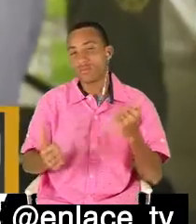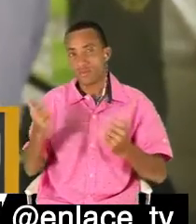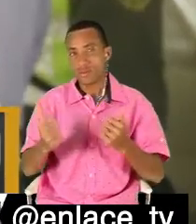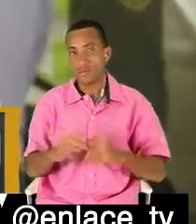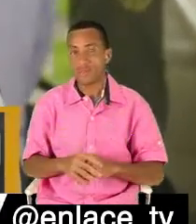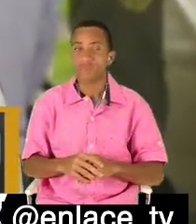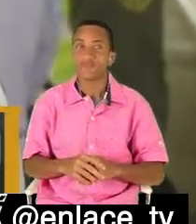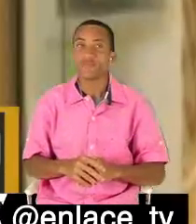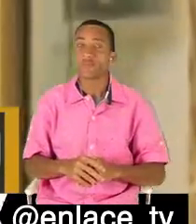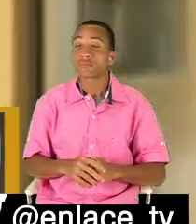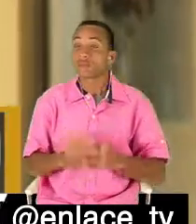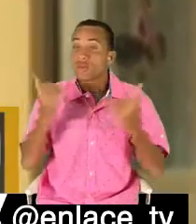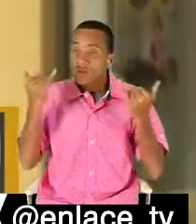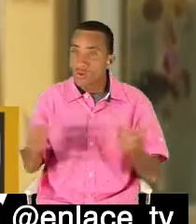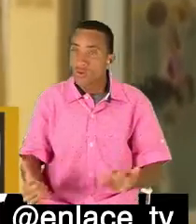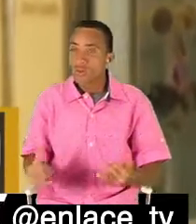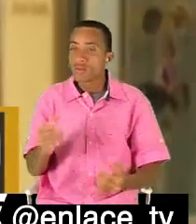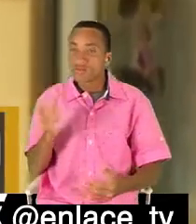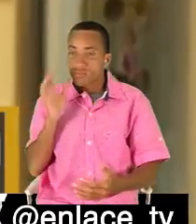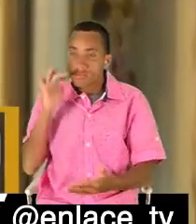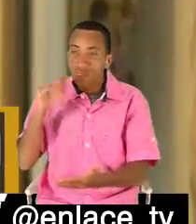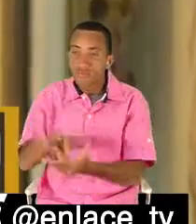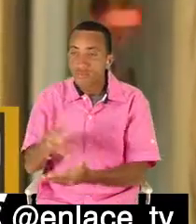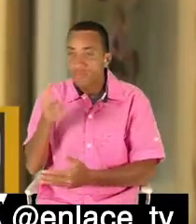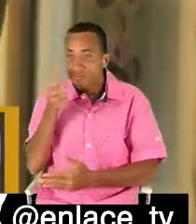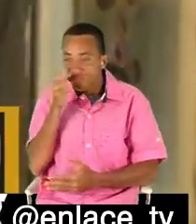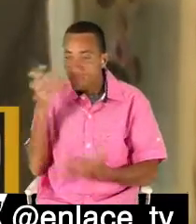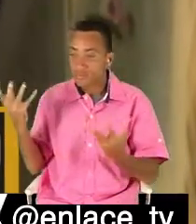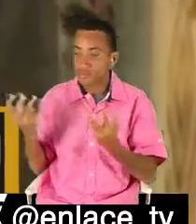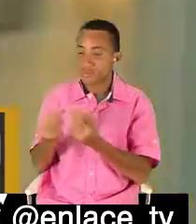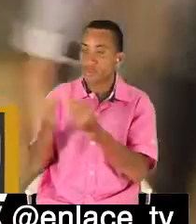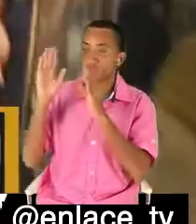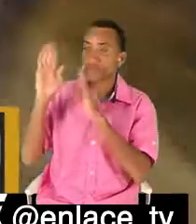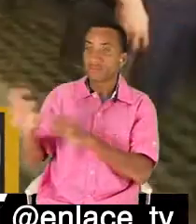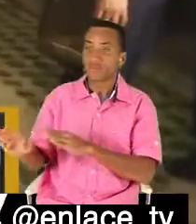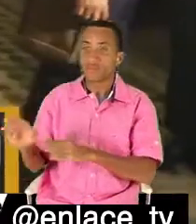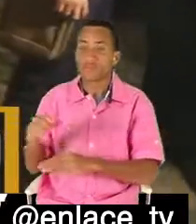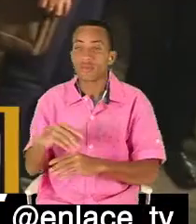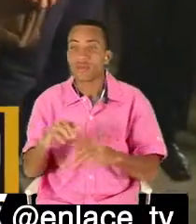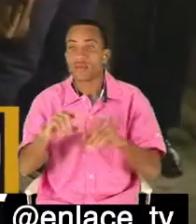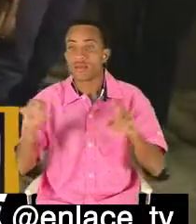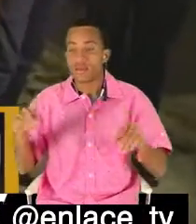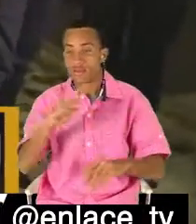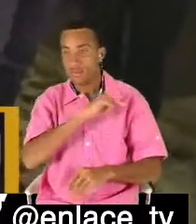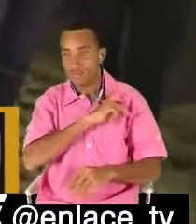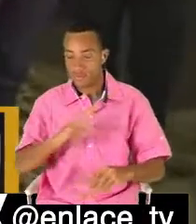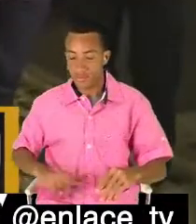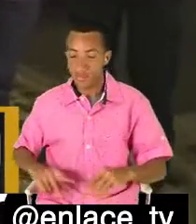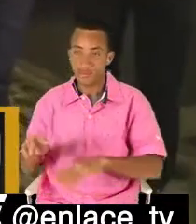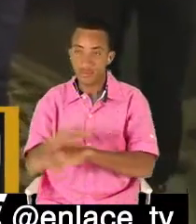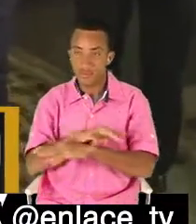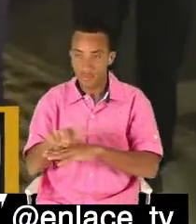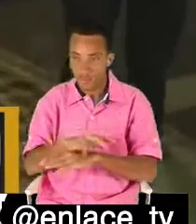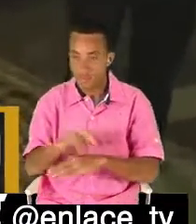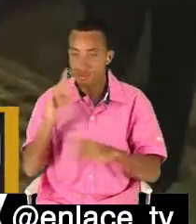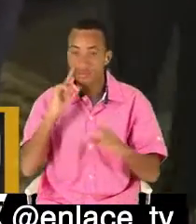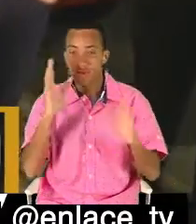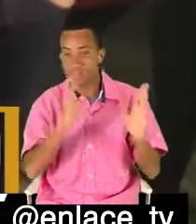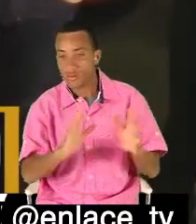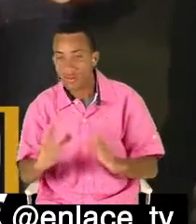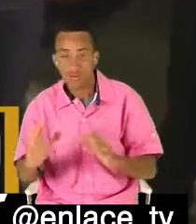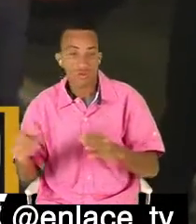como estamos verificando hasta ahora. Delegados de la Personería Municipal, Policía Nacional y el Inspector de Ornato y Espacio Público Giovanni